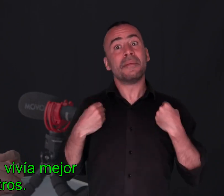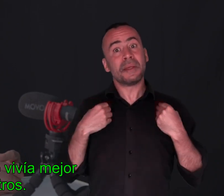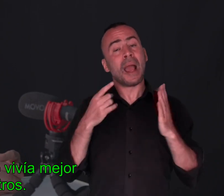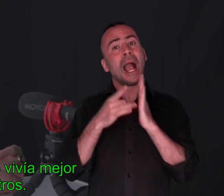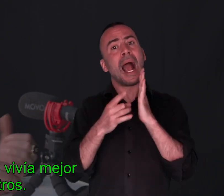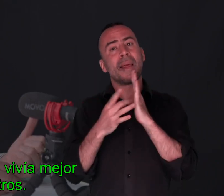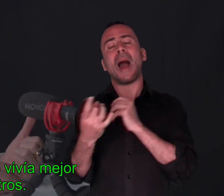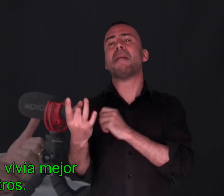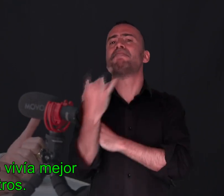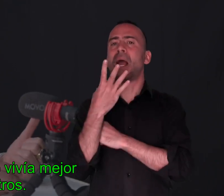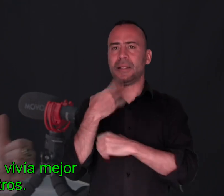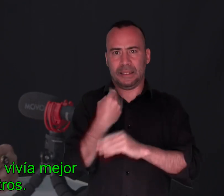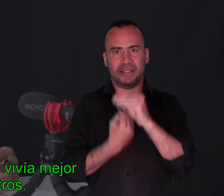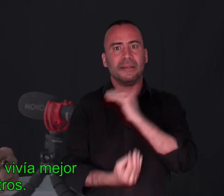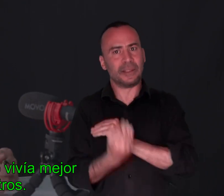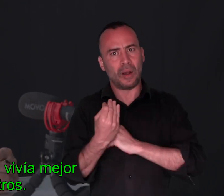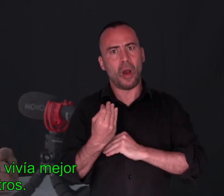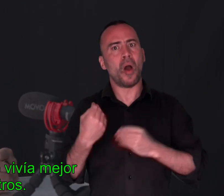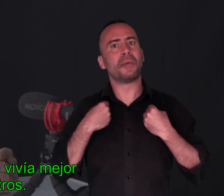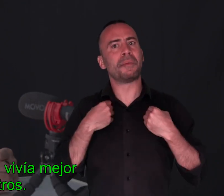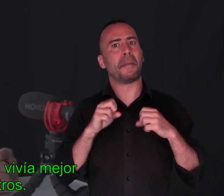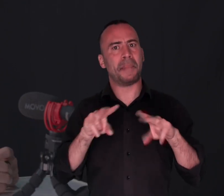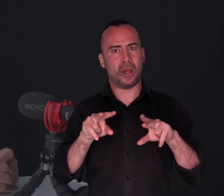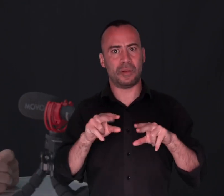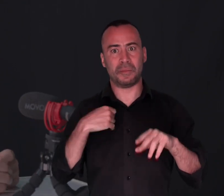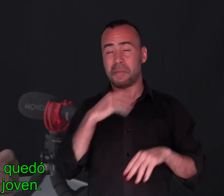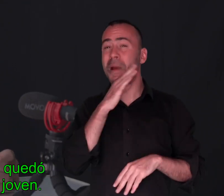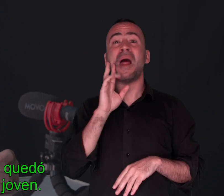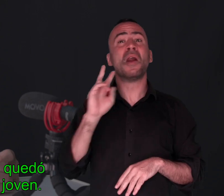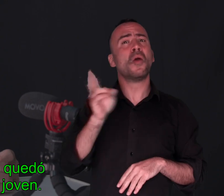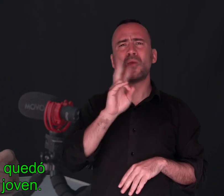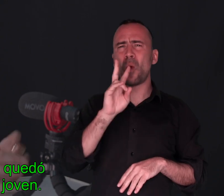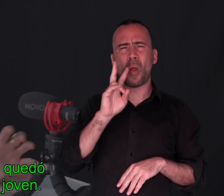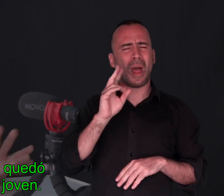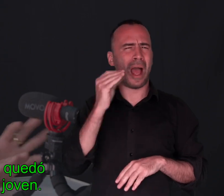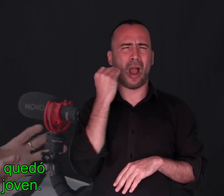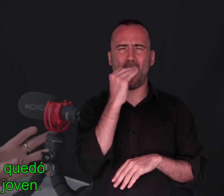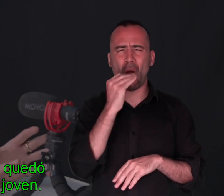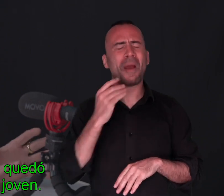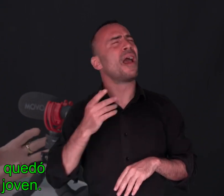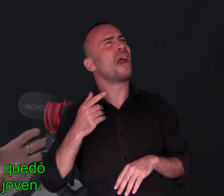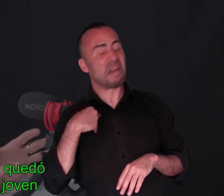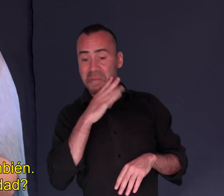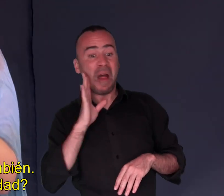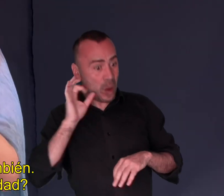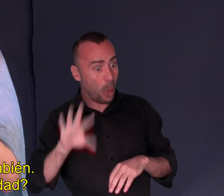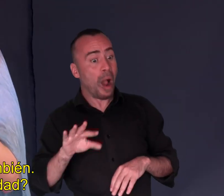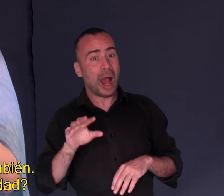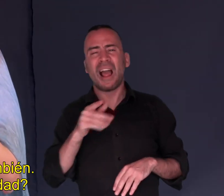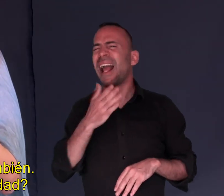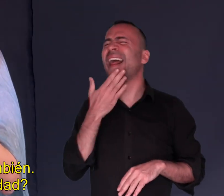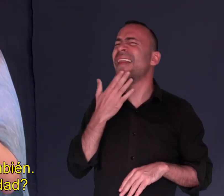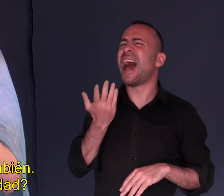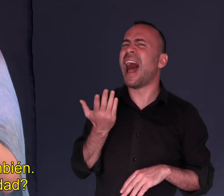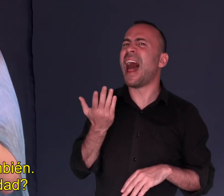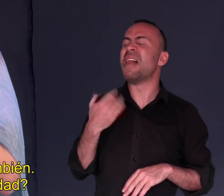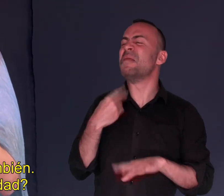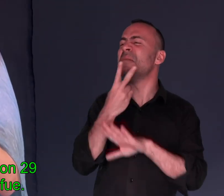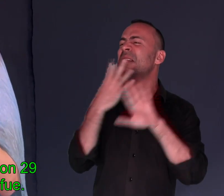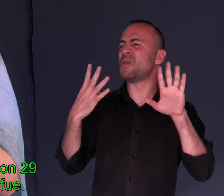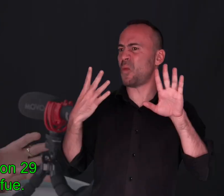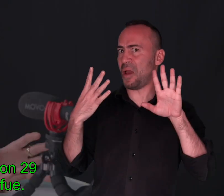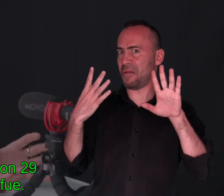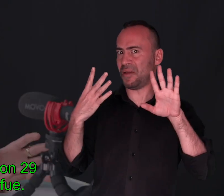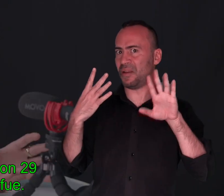pero mi madre vivía mejor que nosotros Claro Es que mi madre se quedó viuda super joven embarazada de m Ah A qué